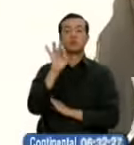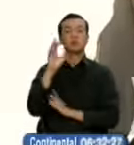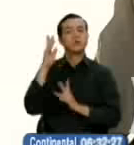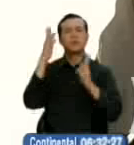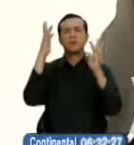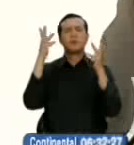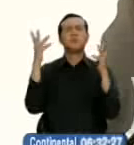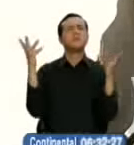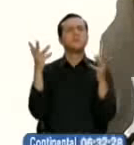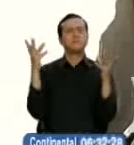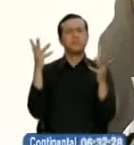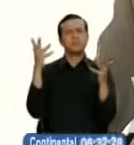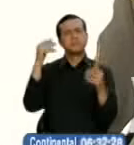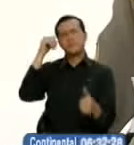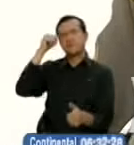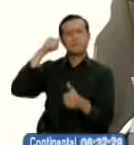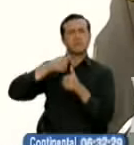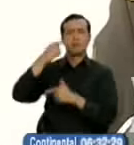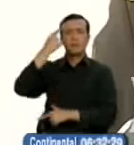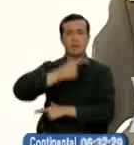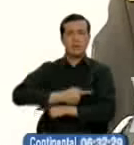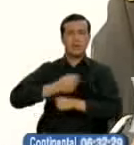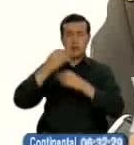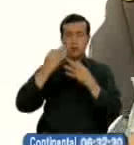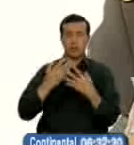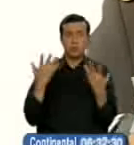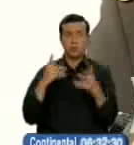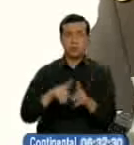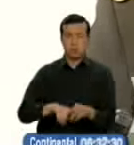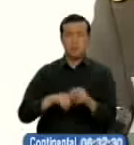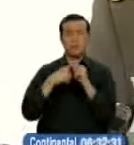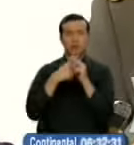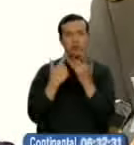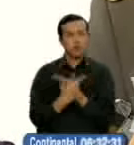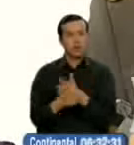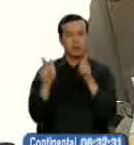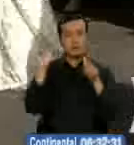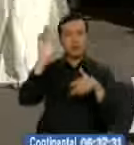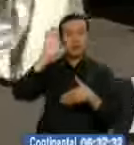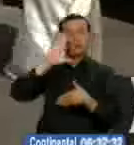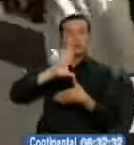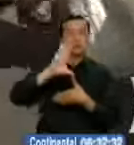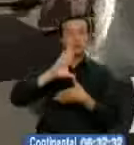celebramos el día en que inició la libertad en América.